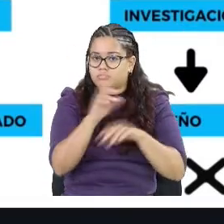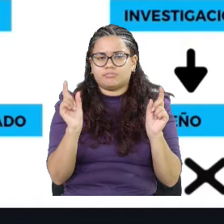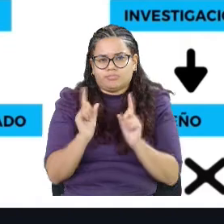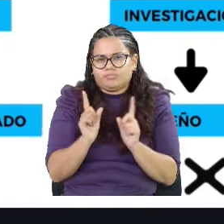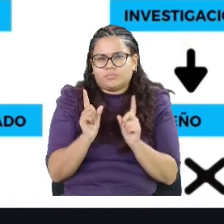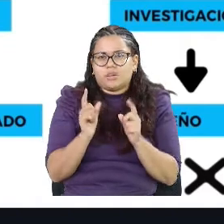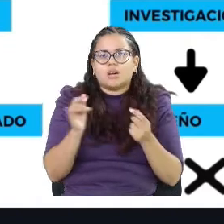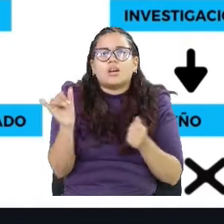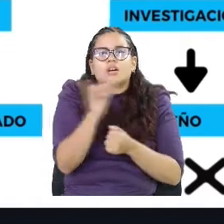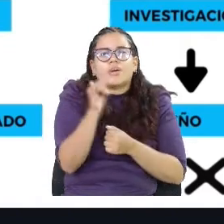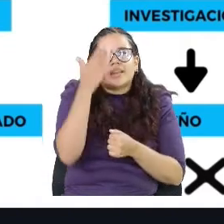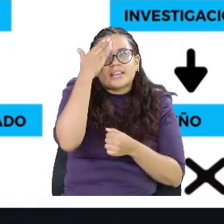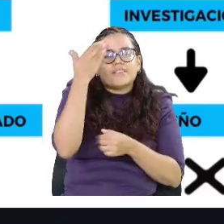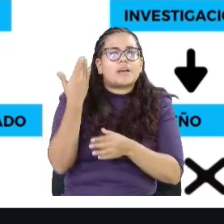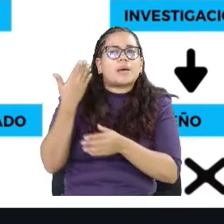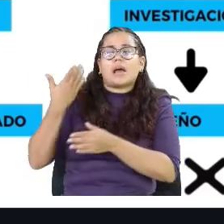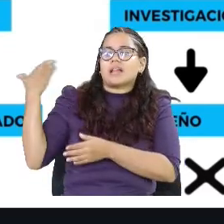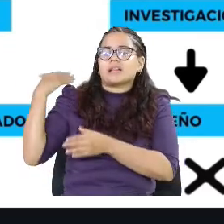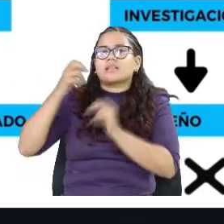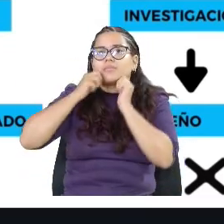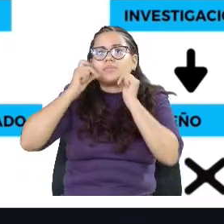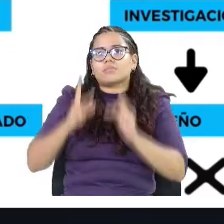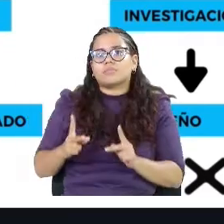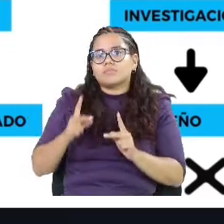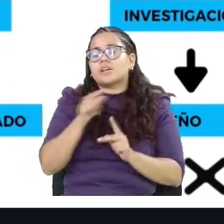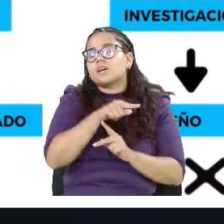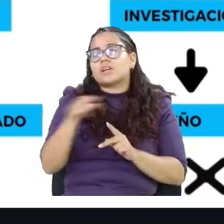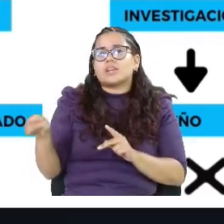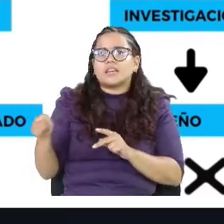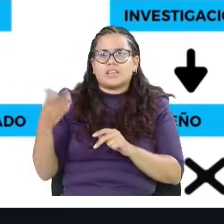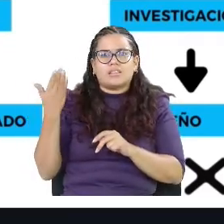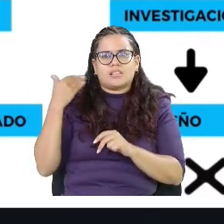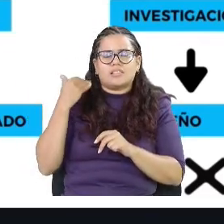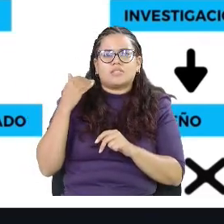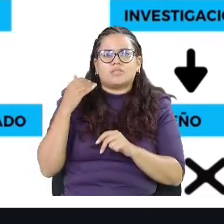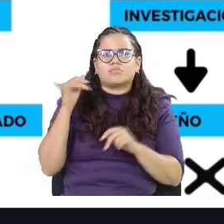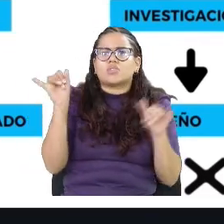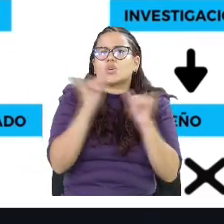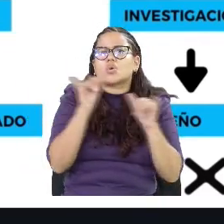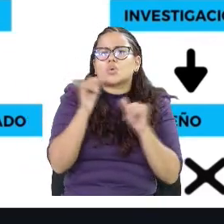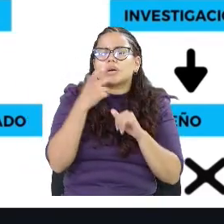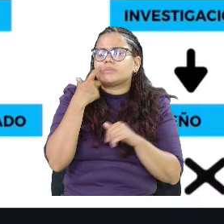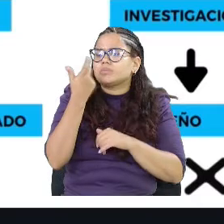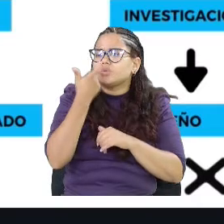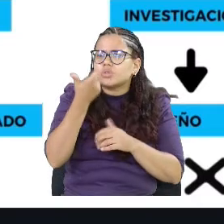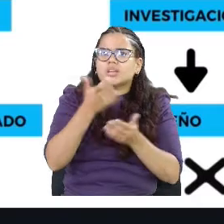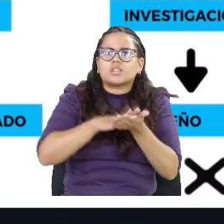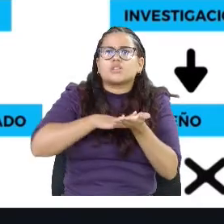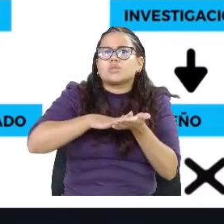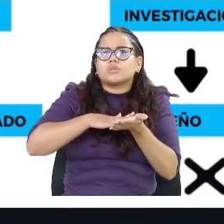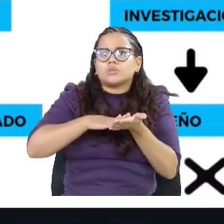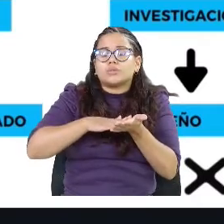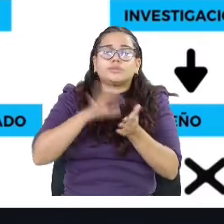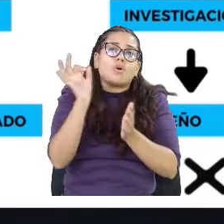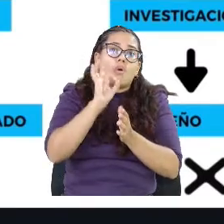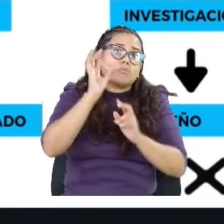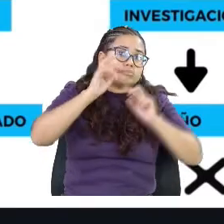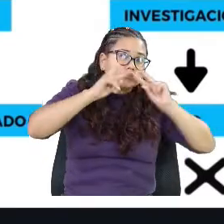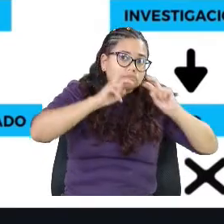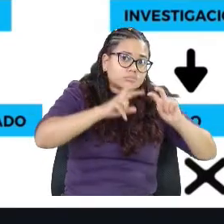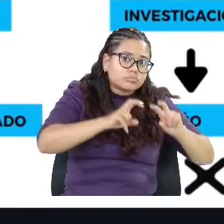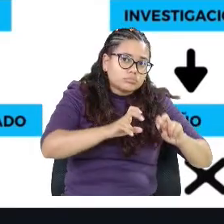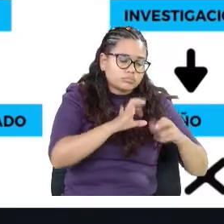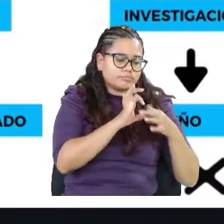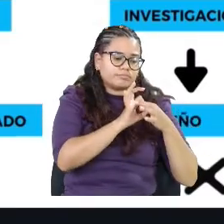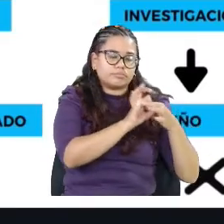al igual que uno, han, han buscado otras soluciones O incluso la investigación también se puede ligar a